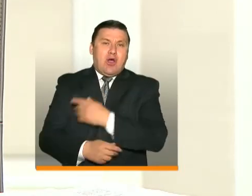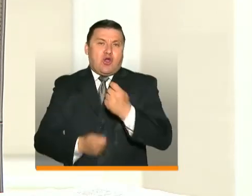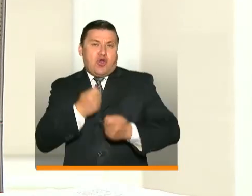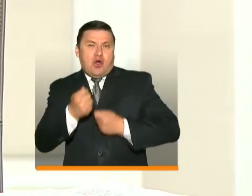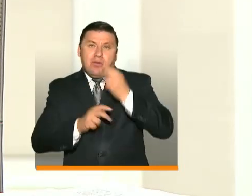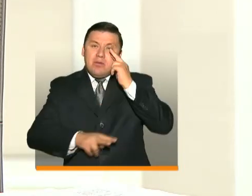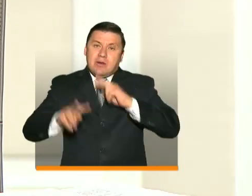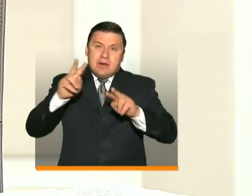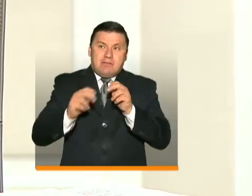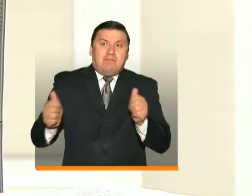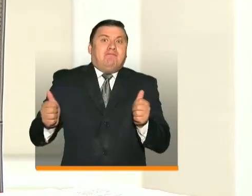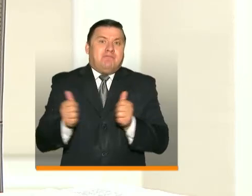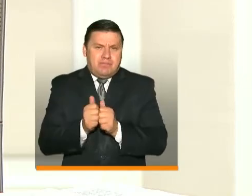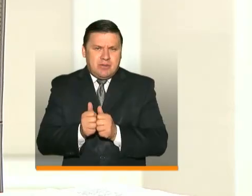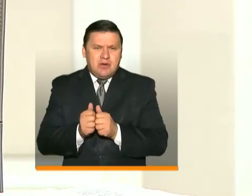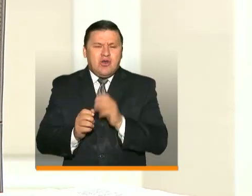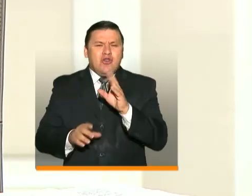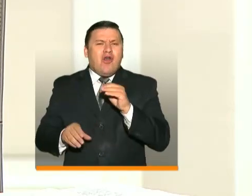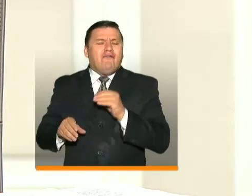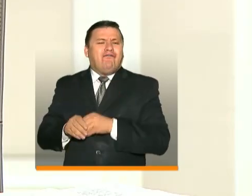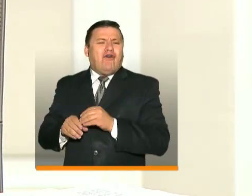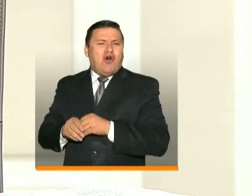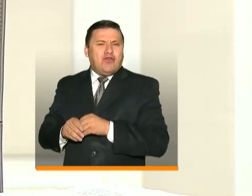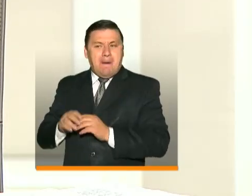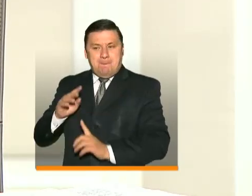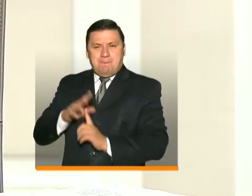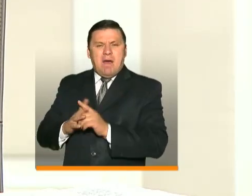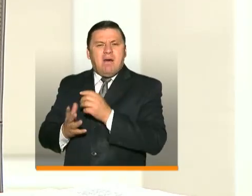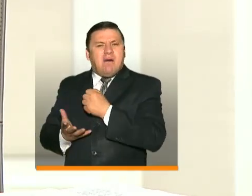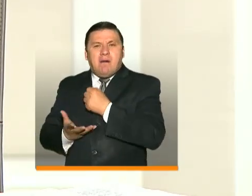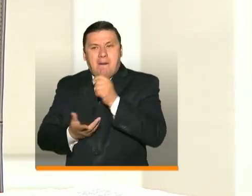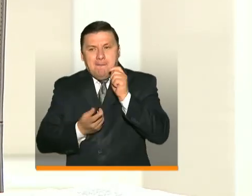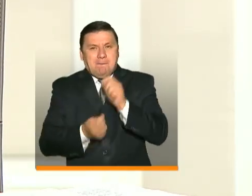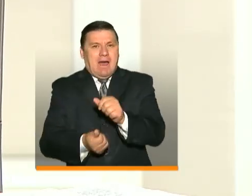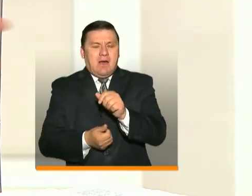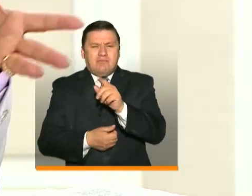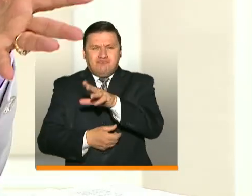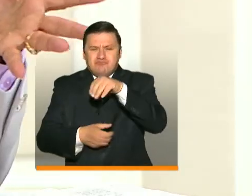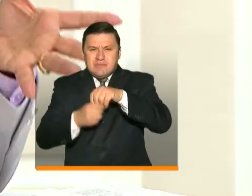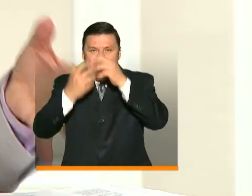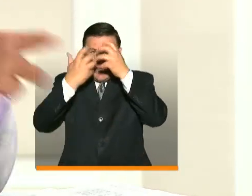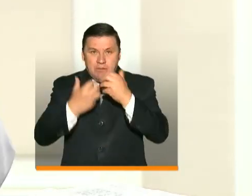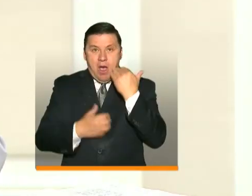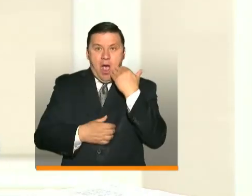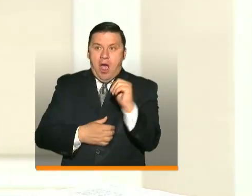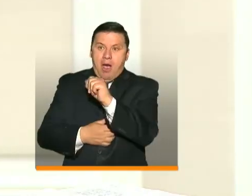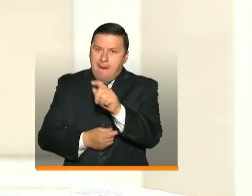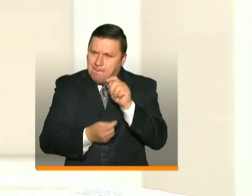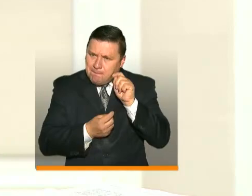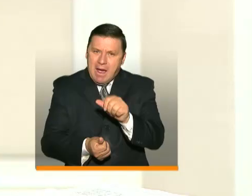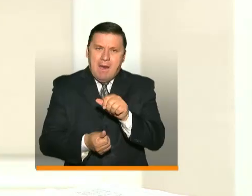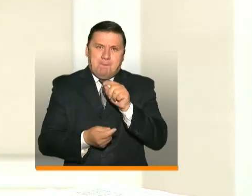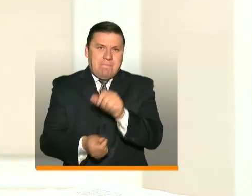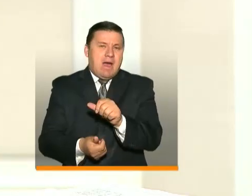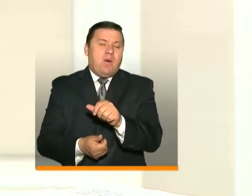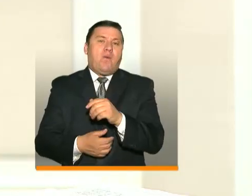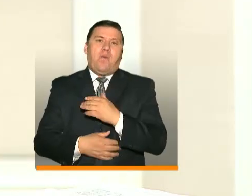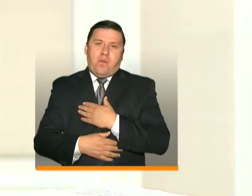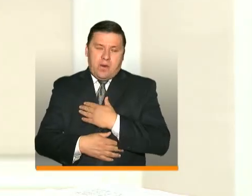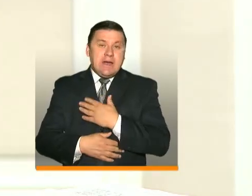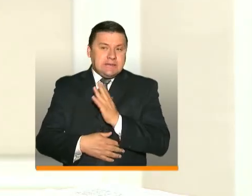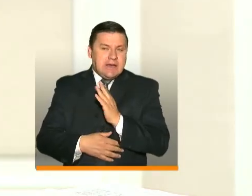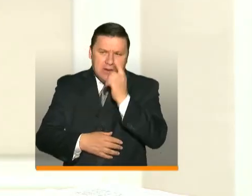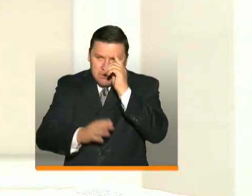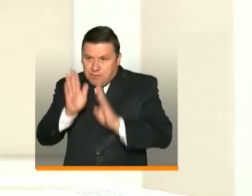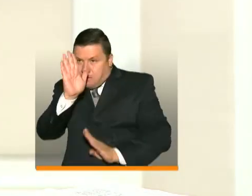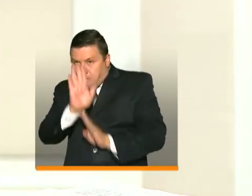Comercio Exterior y con él, un fondo para la financiación de mujeres empresarias. Esta mañana también instalamos un programa